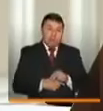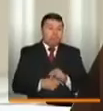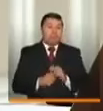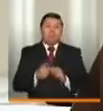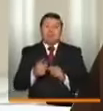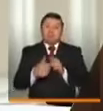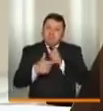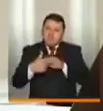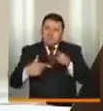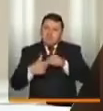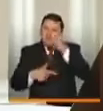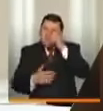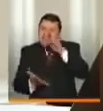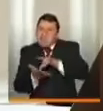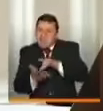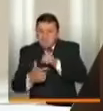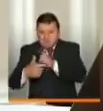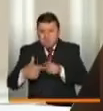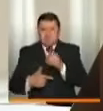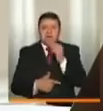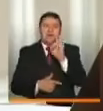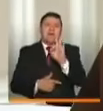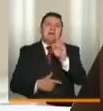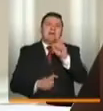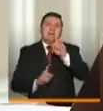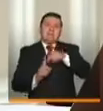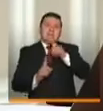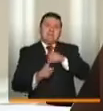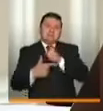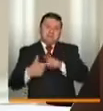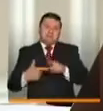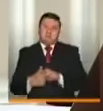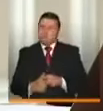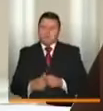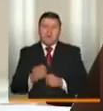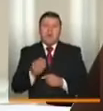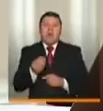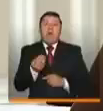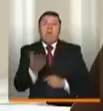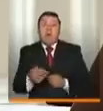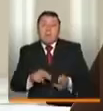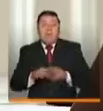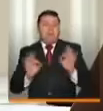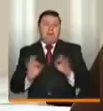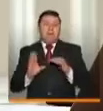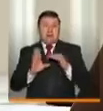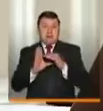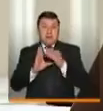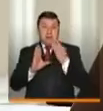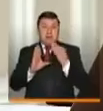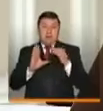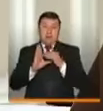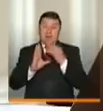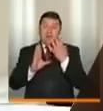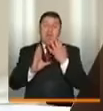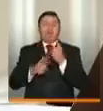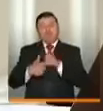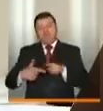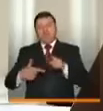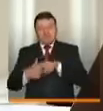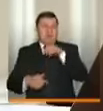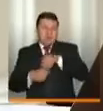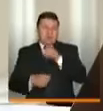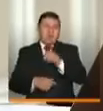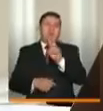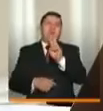va a diferir automáticamente a 36 meses. Sin ningún costo. Y para el estrato 3 y 4 se le va a diferir